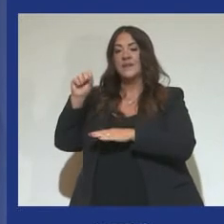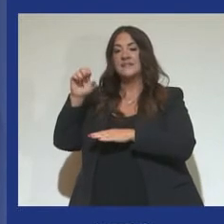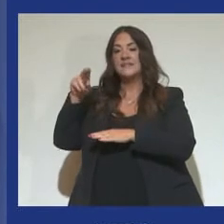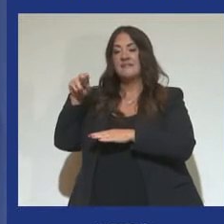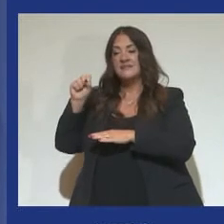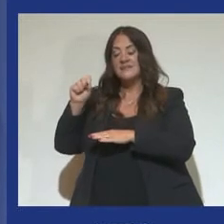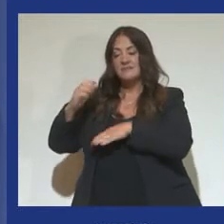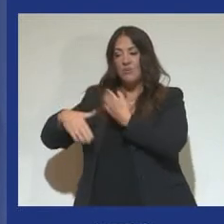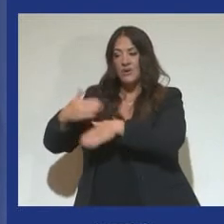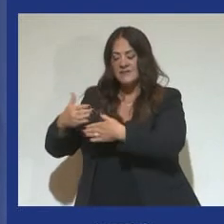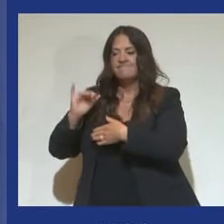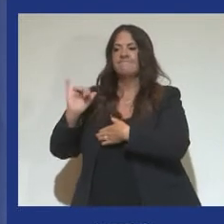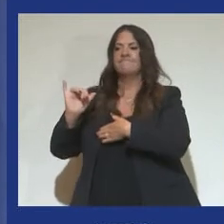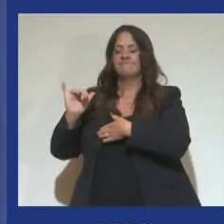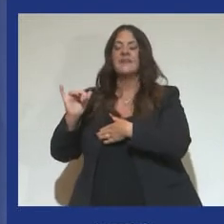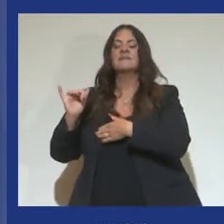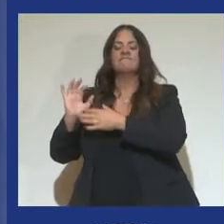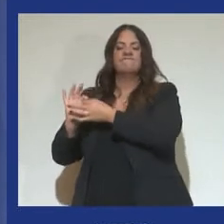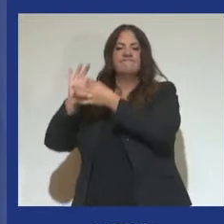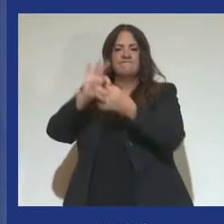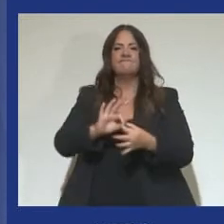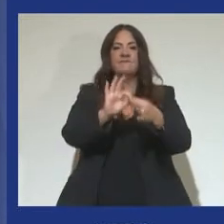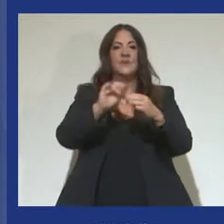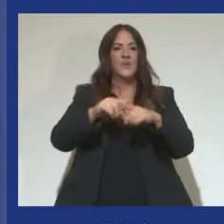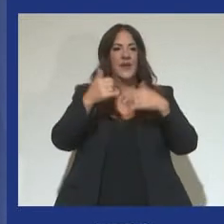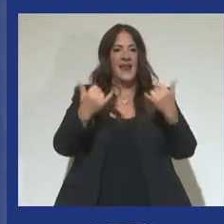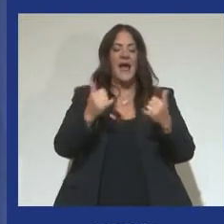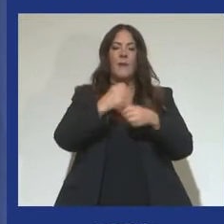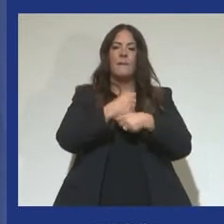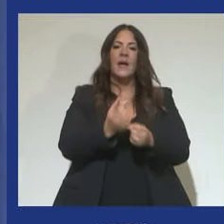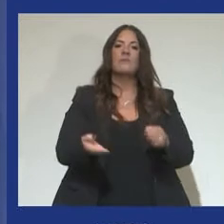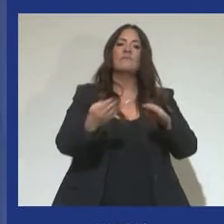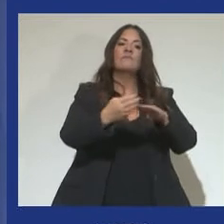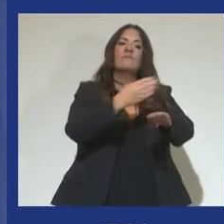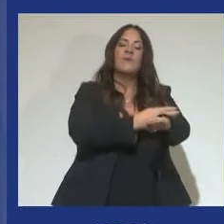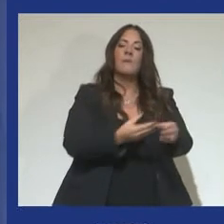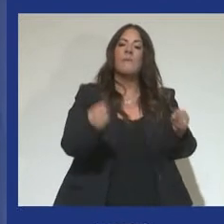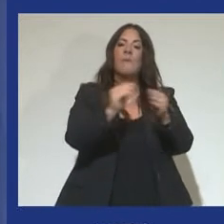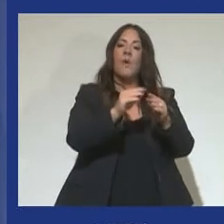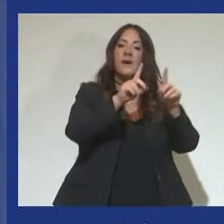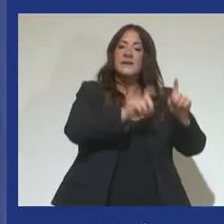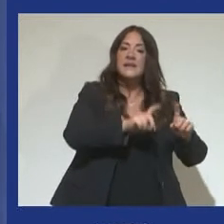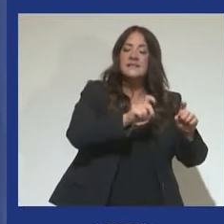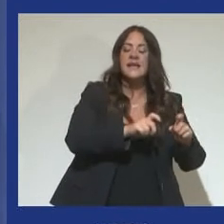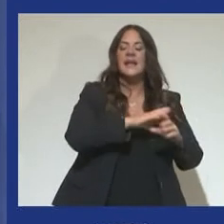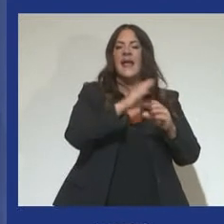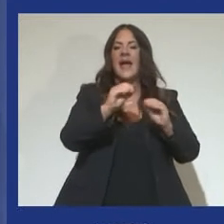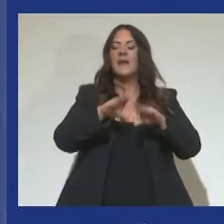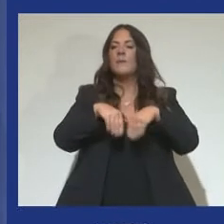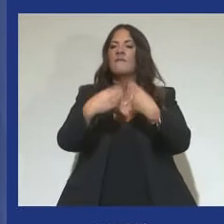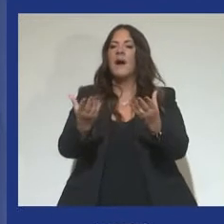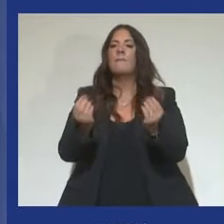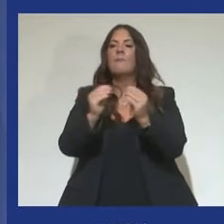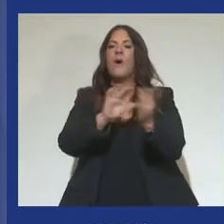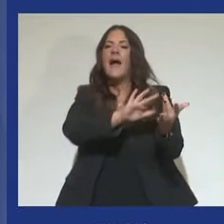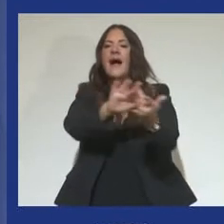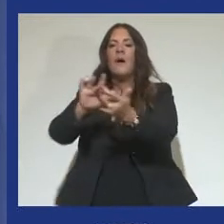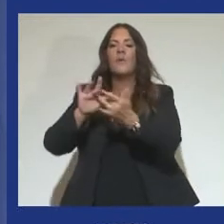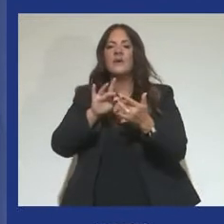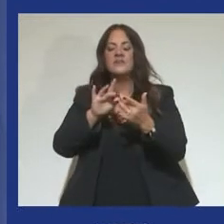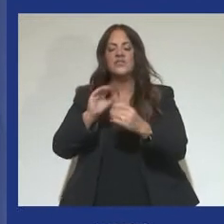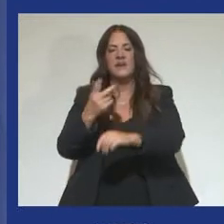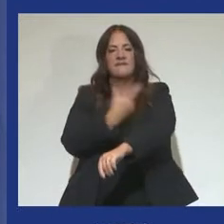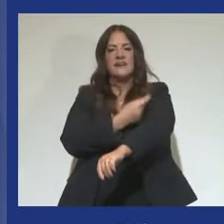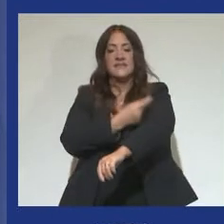a traducir esos esfuerzos en más pruebas diagnósticas y más vacunas esfuerzo para